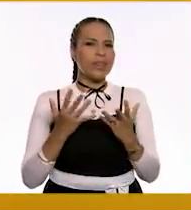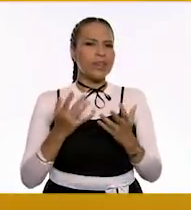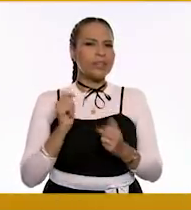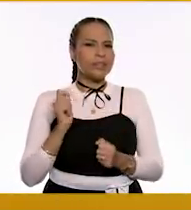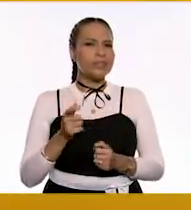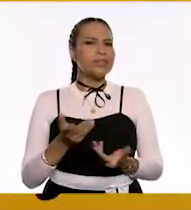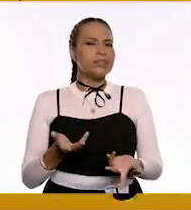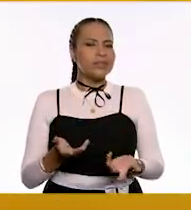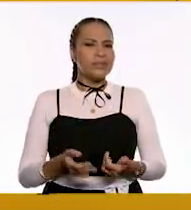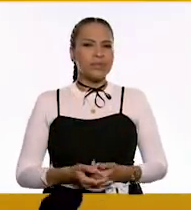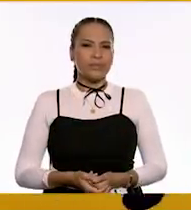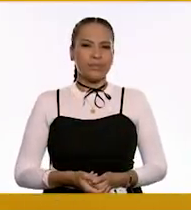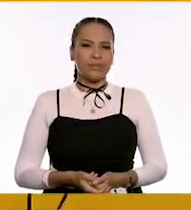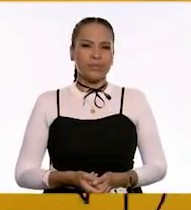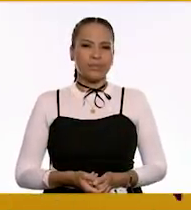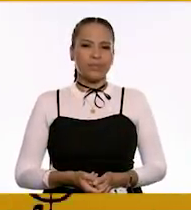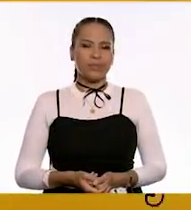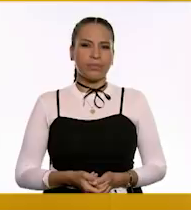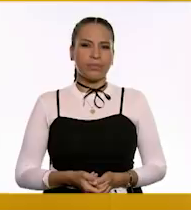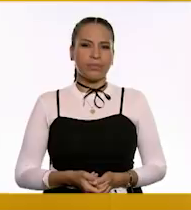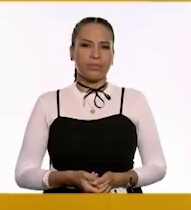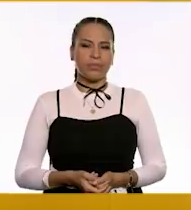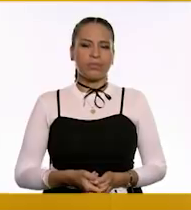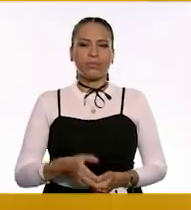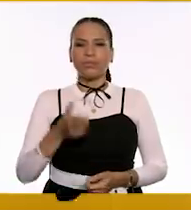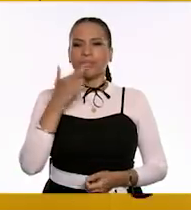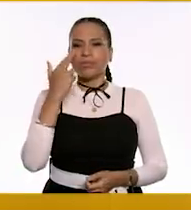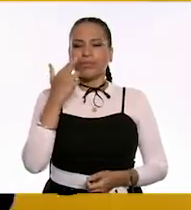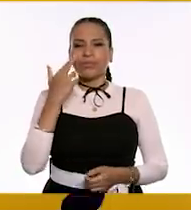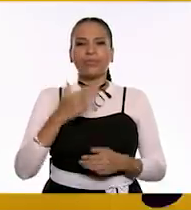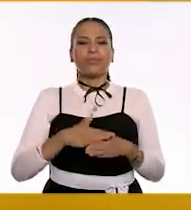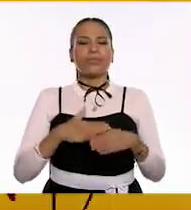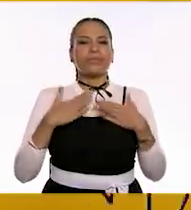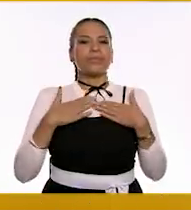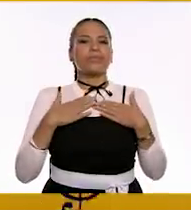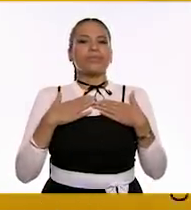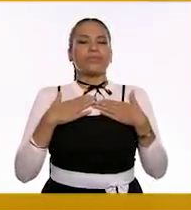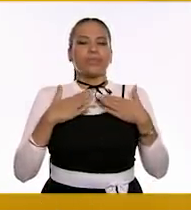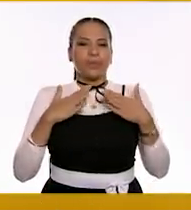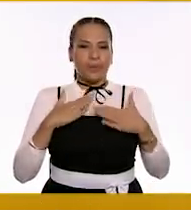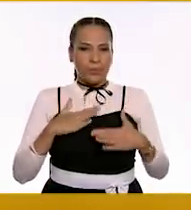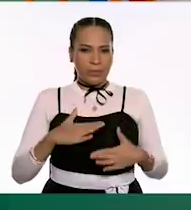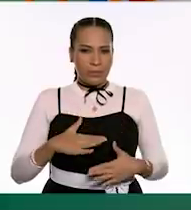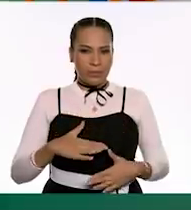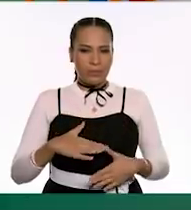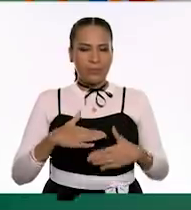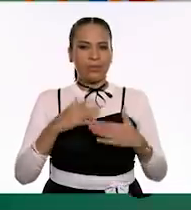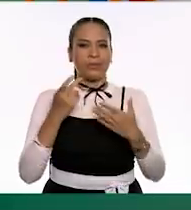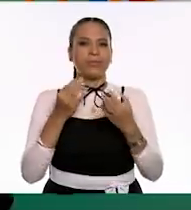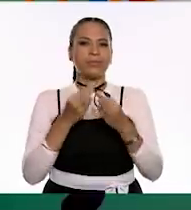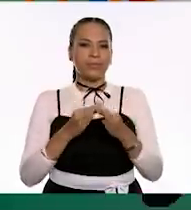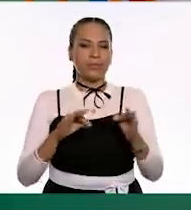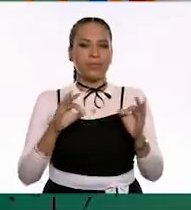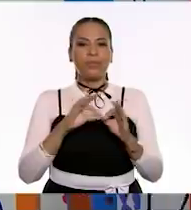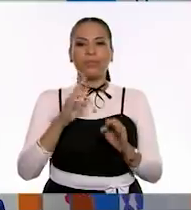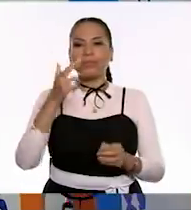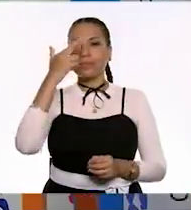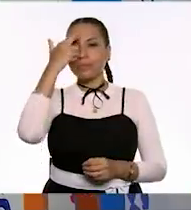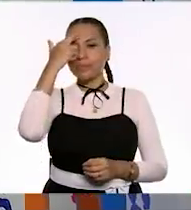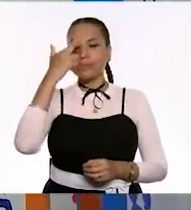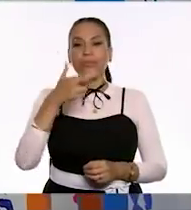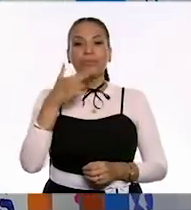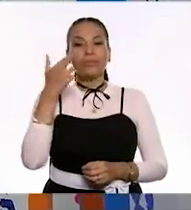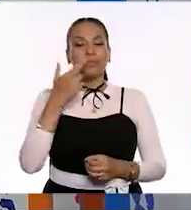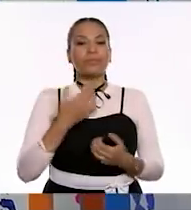voz? Vamos a respirar un poco más y a relajar otra vez el oído. Es muy importante recordar que